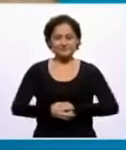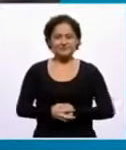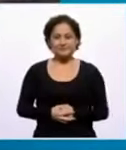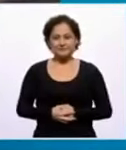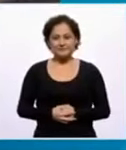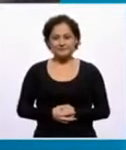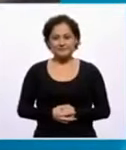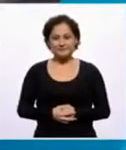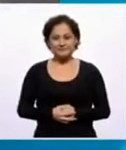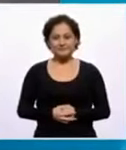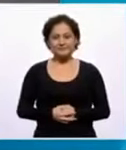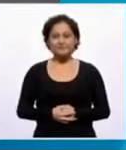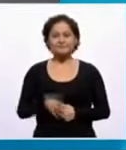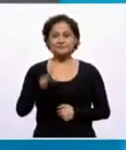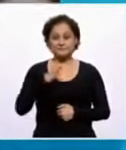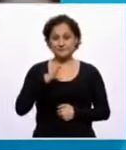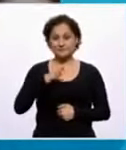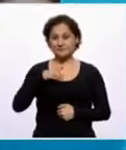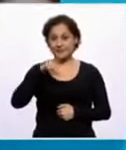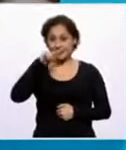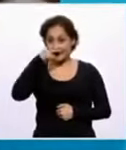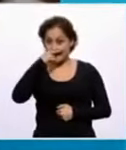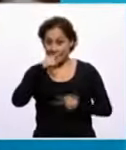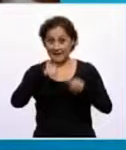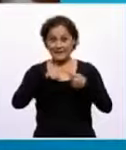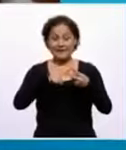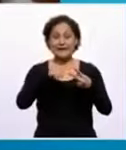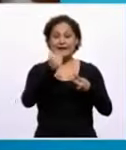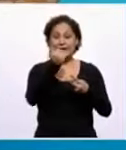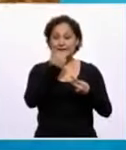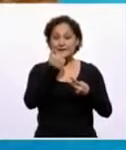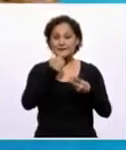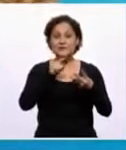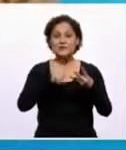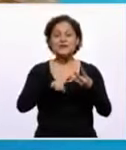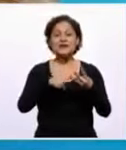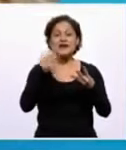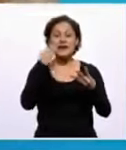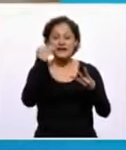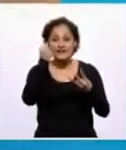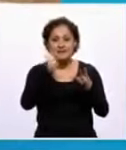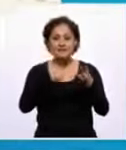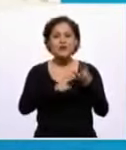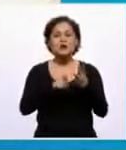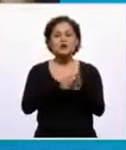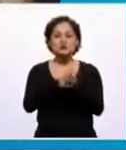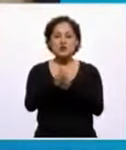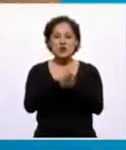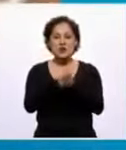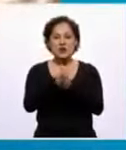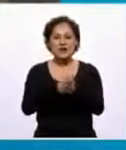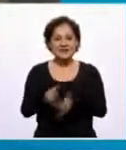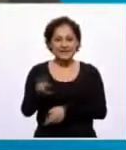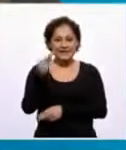De canela, de azúcar, de limón, de chocolate, de nuez.